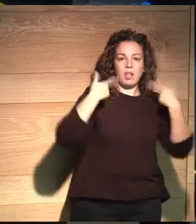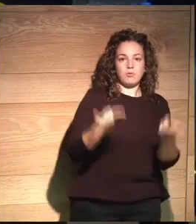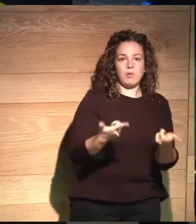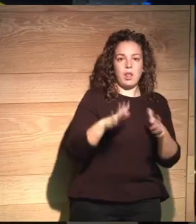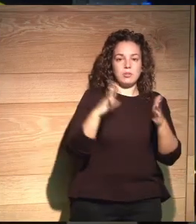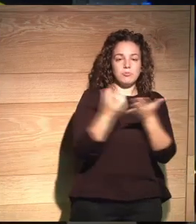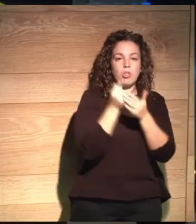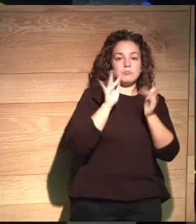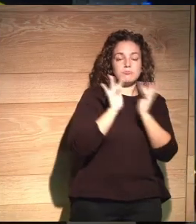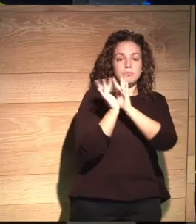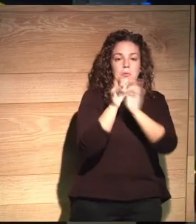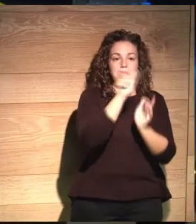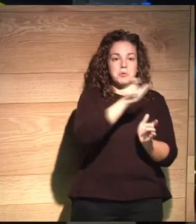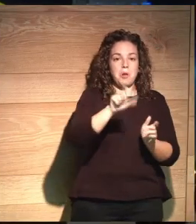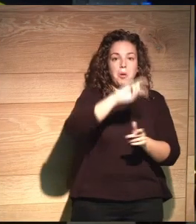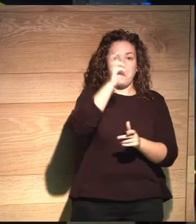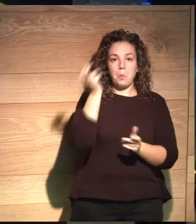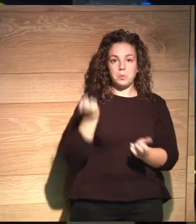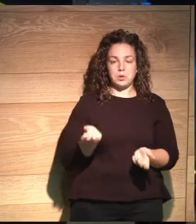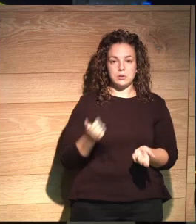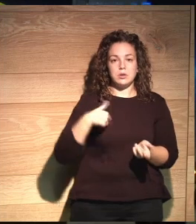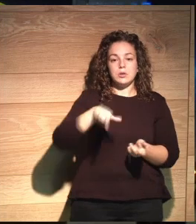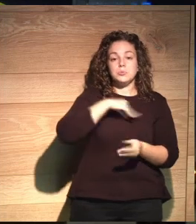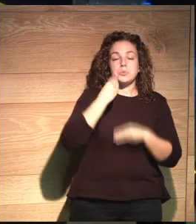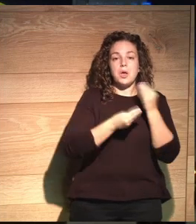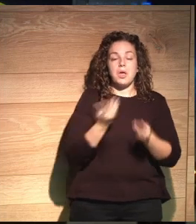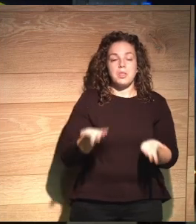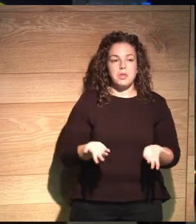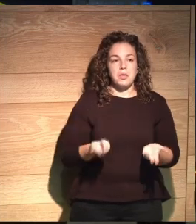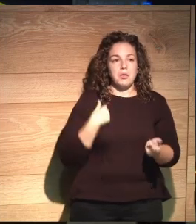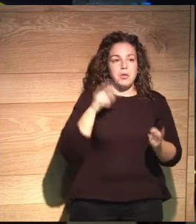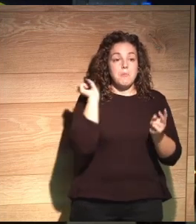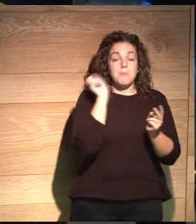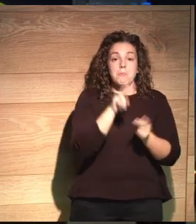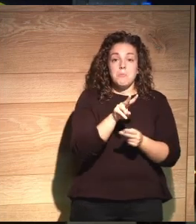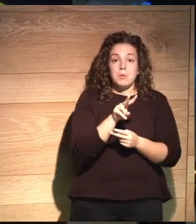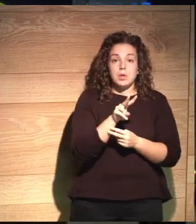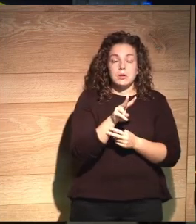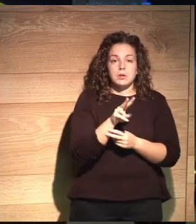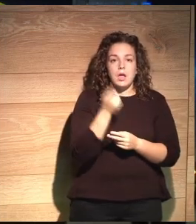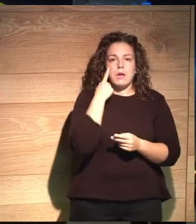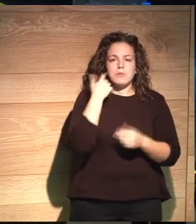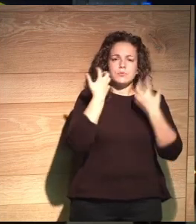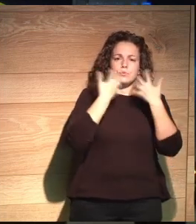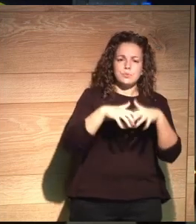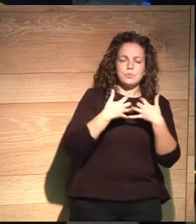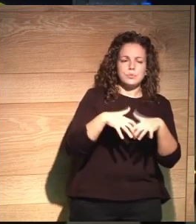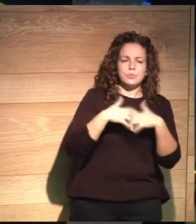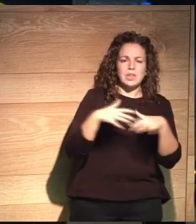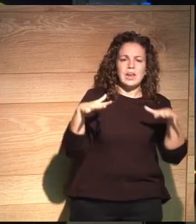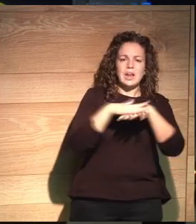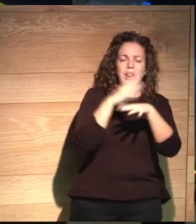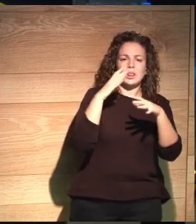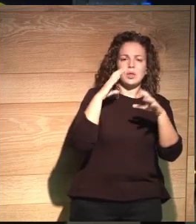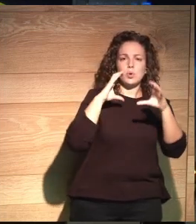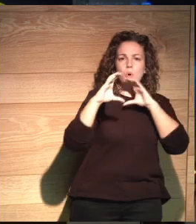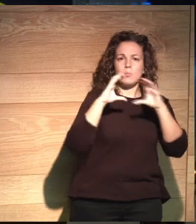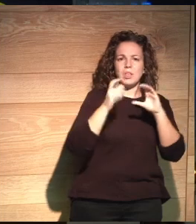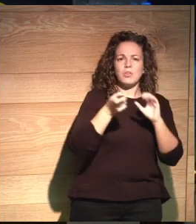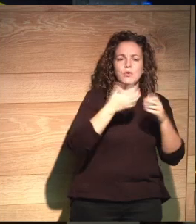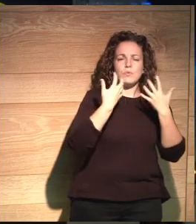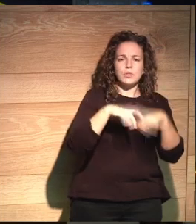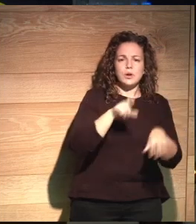los demás y lo que hicimos fue ver cómo funcionaba esta red de telecomunicaciones y